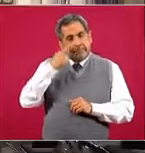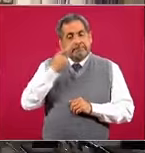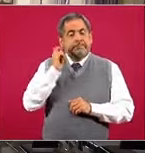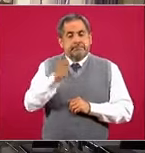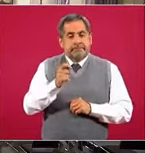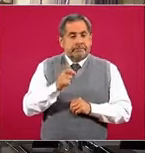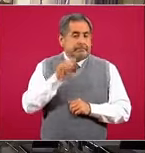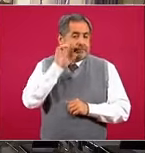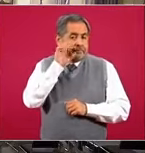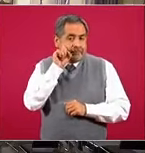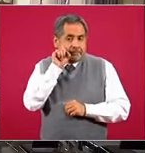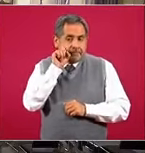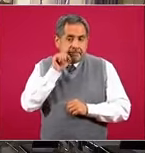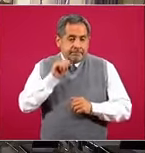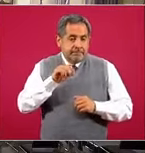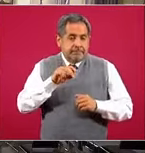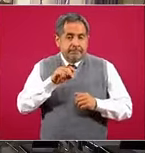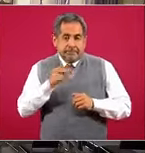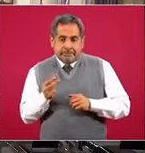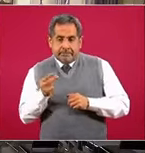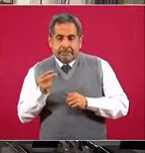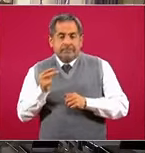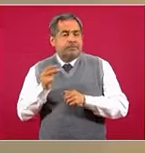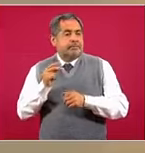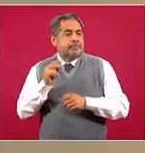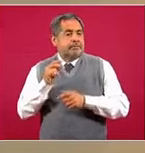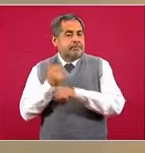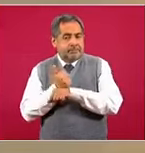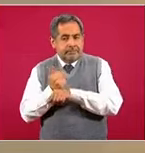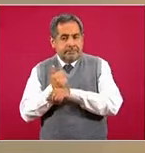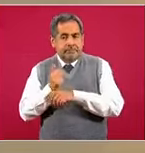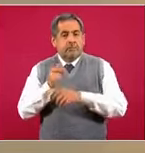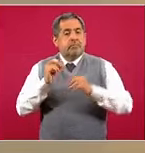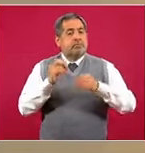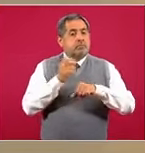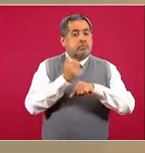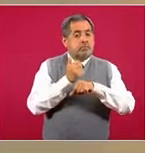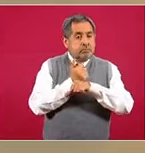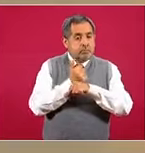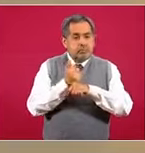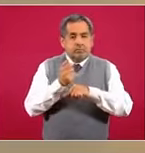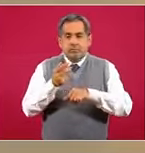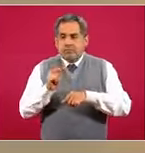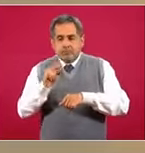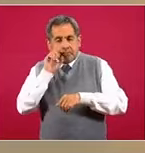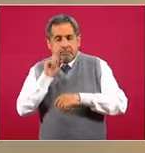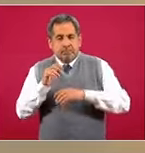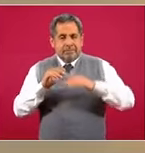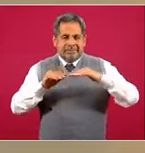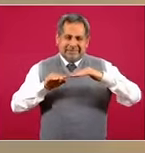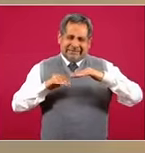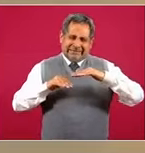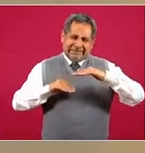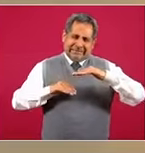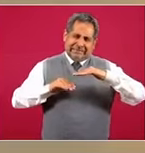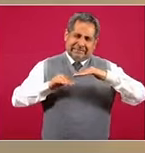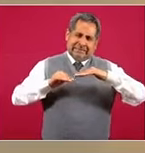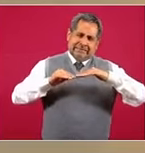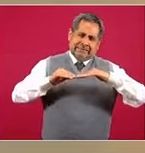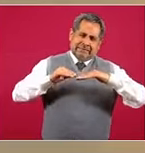del amarillo al naranja o del naranja al amarillo en una disminución del riesgo, cruzan un umbral. Y esto